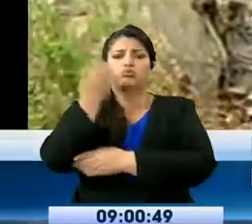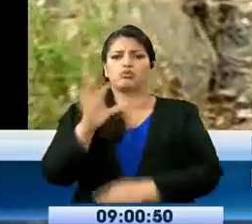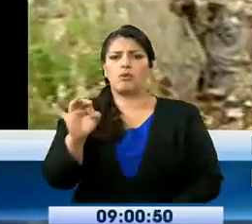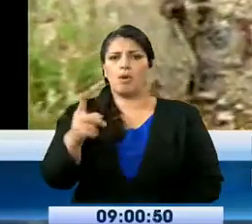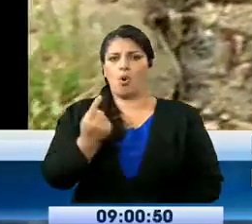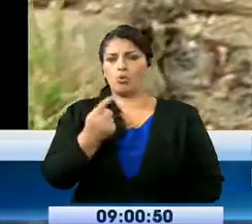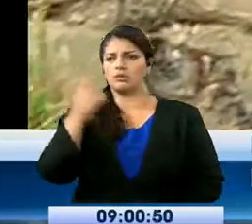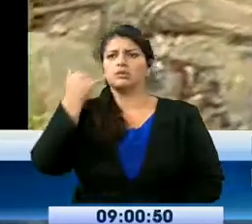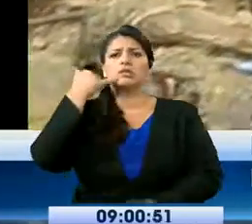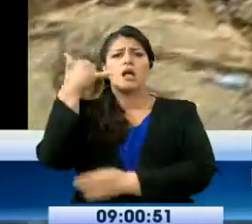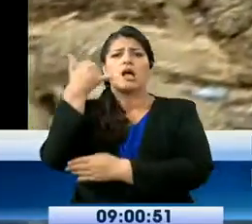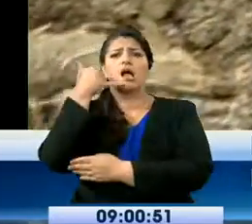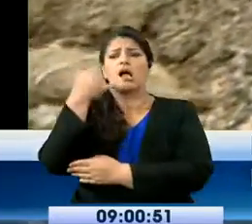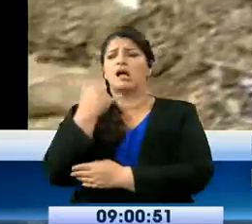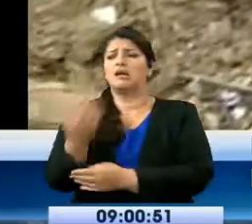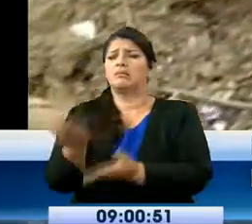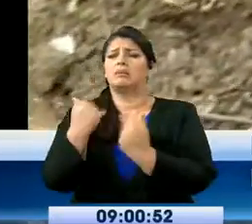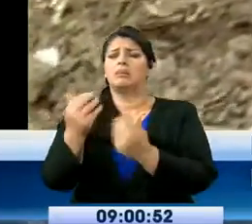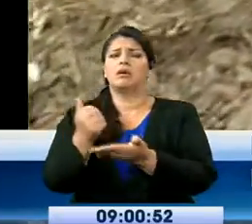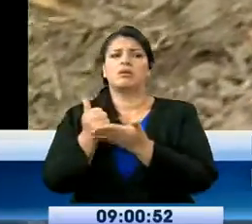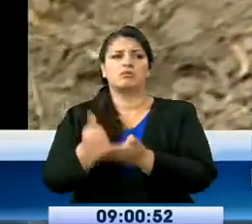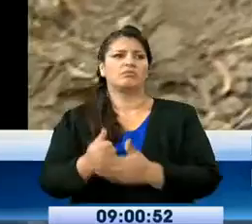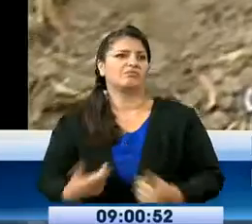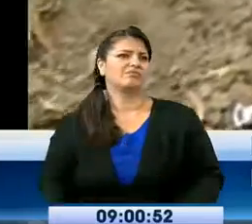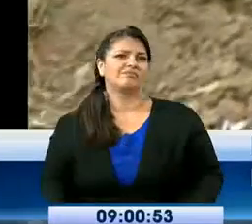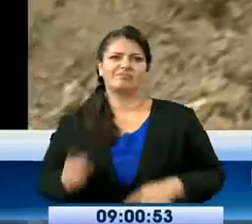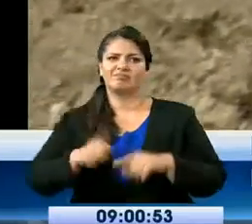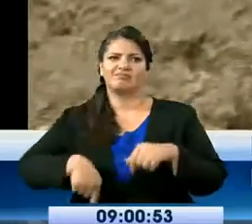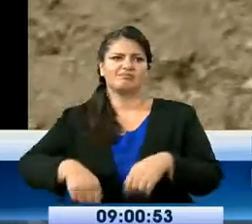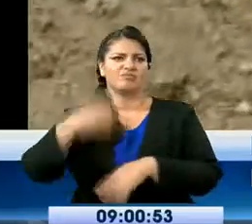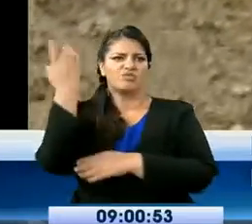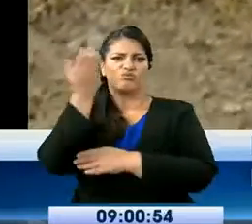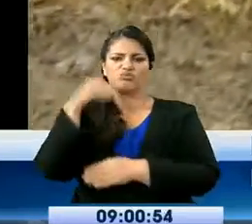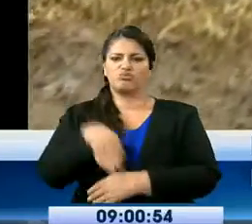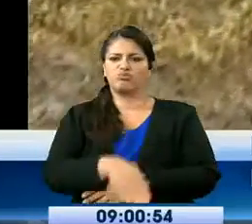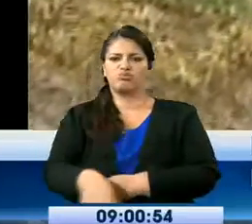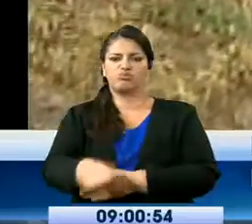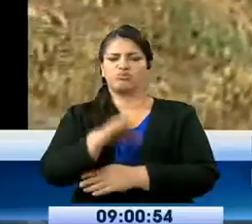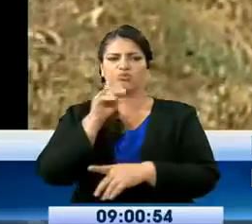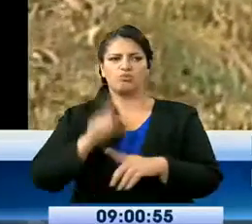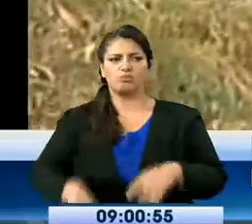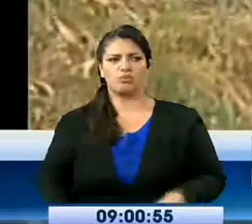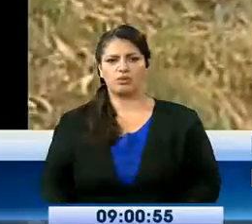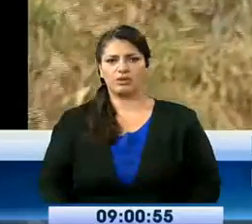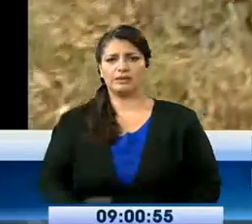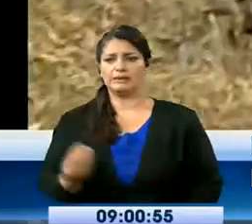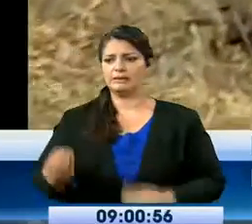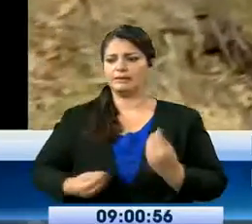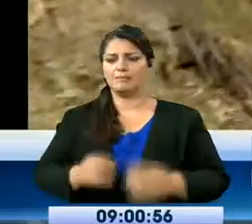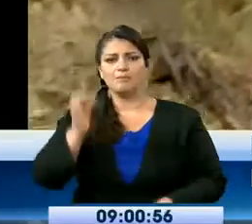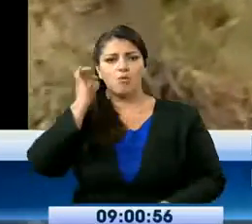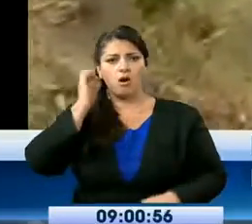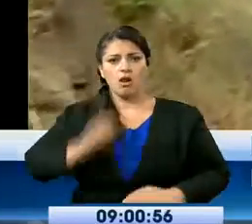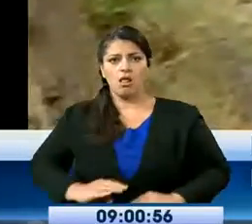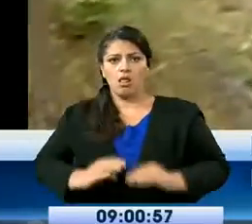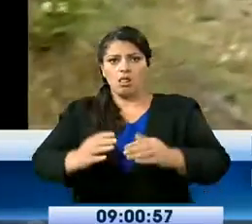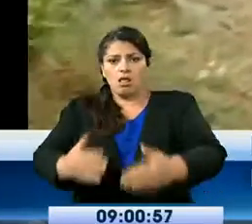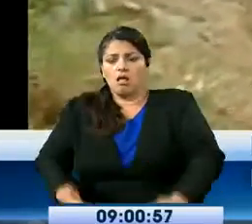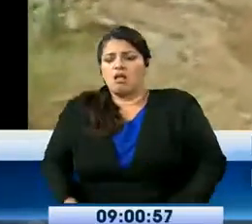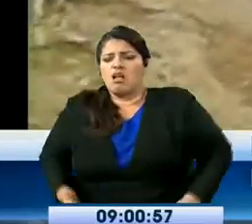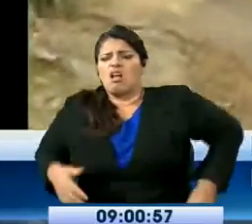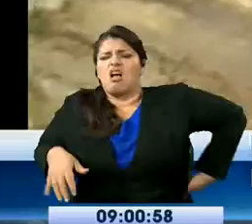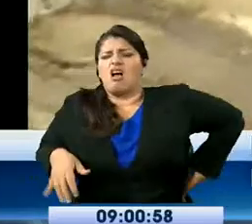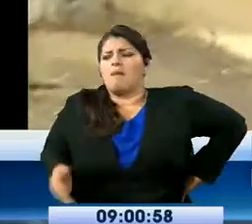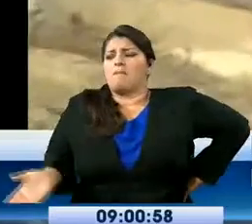tienen que sacar a la señora embarazada, camina, hasta por allá donde viene la señora, creo que hasta allá que puede un carro, claro. Principal, tenemos que